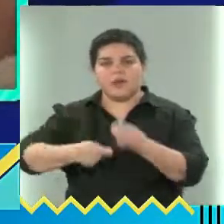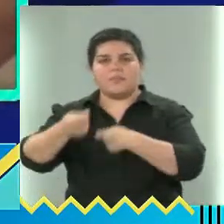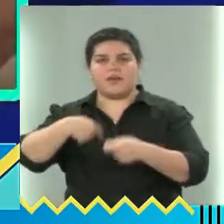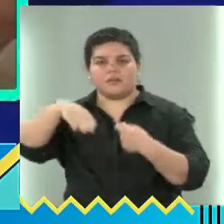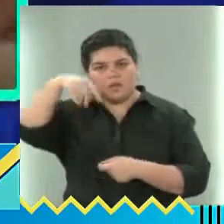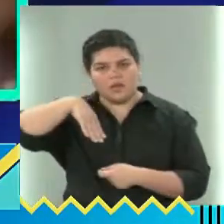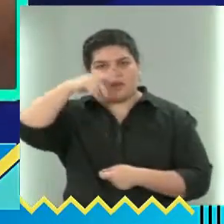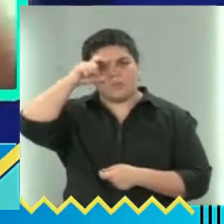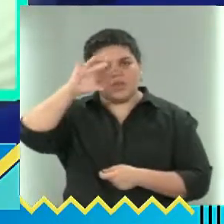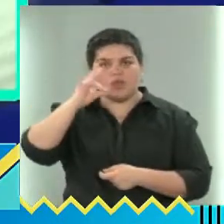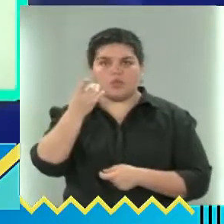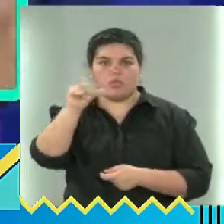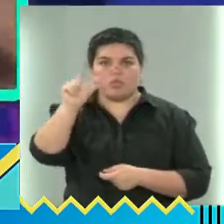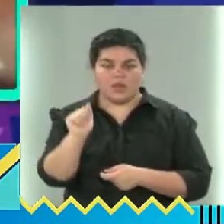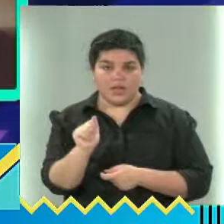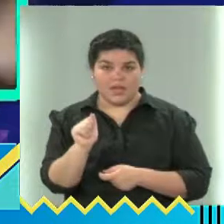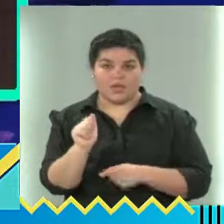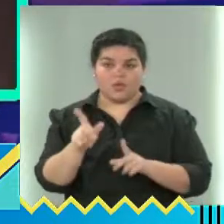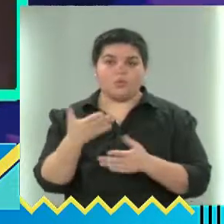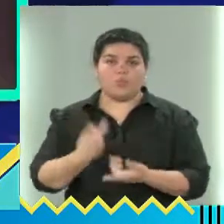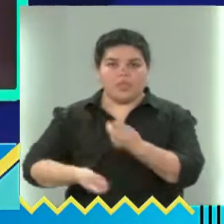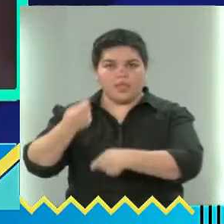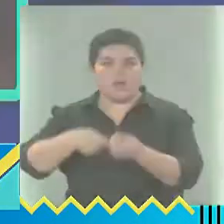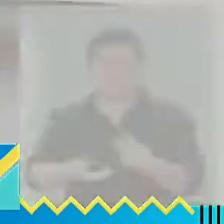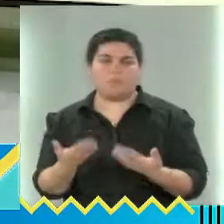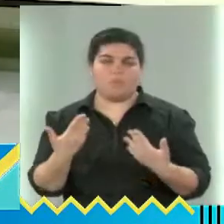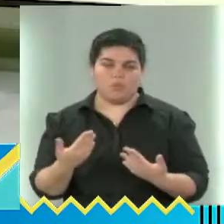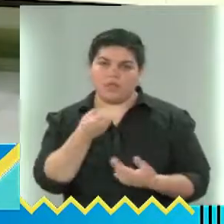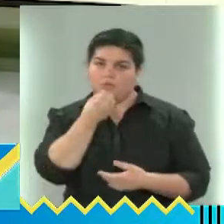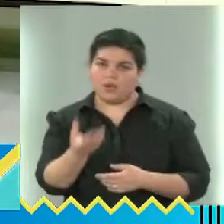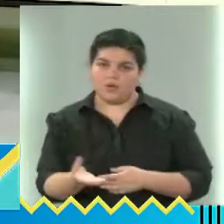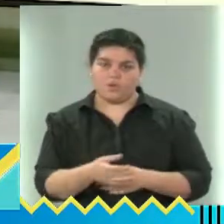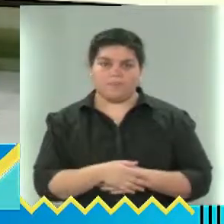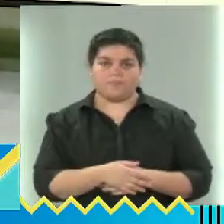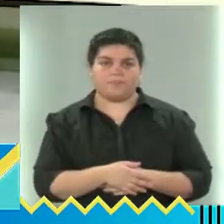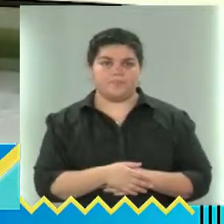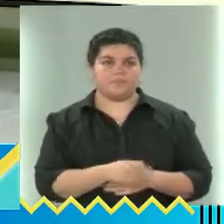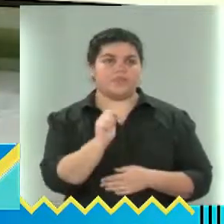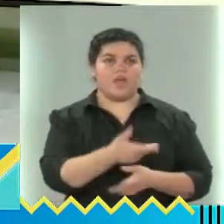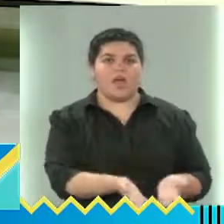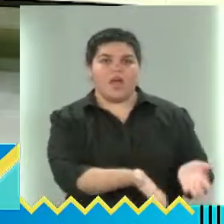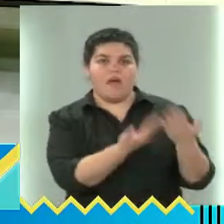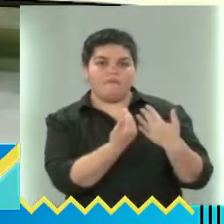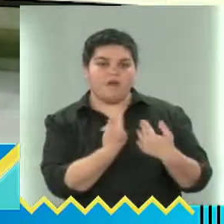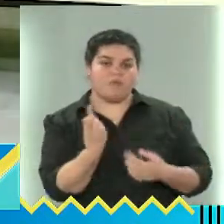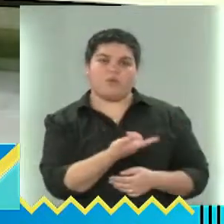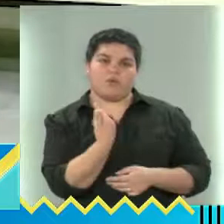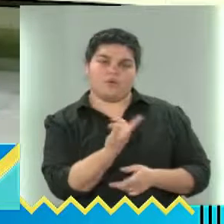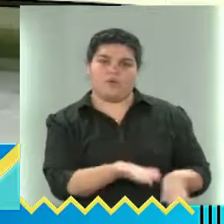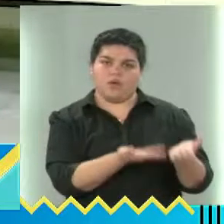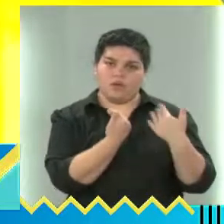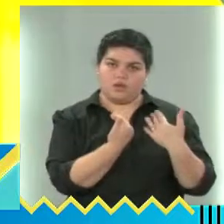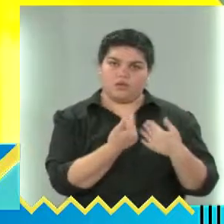tener, digamos, el beneficio de poder recibir el trasplante. Bien. Eso nos ha favorecido mucho. Hay